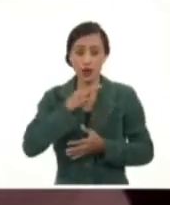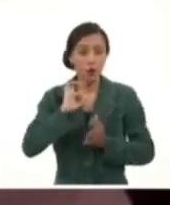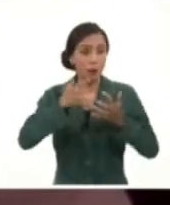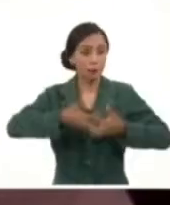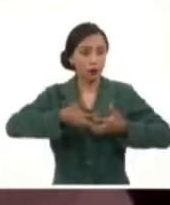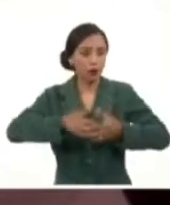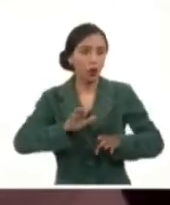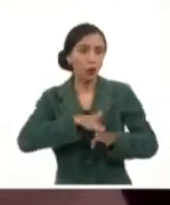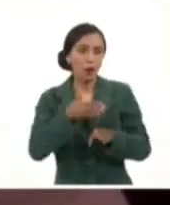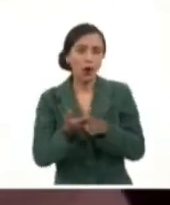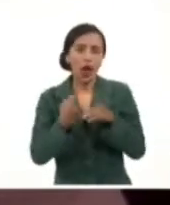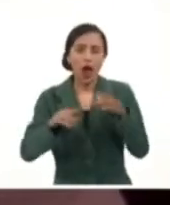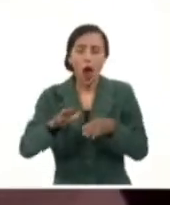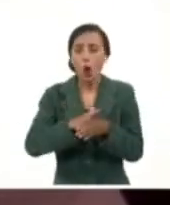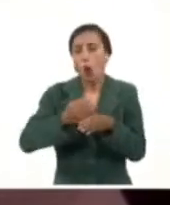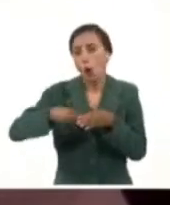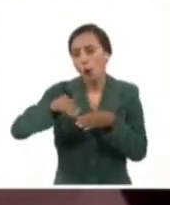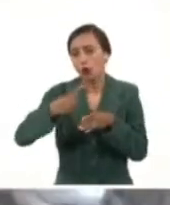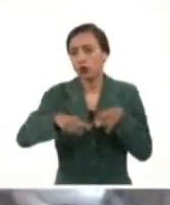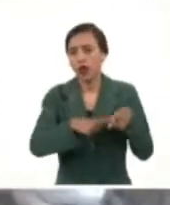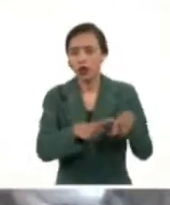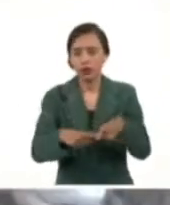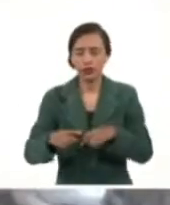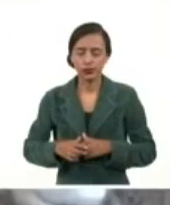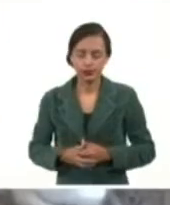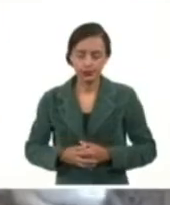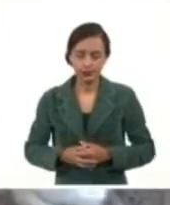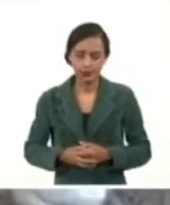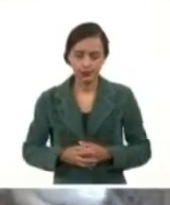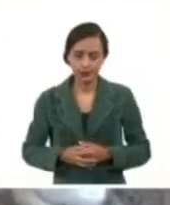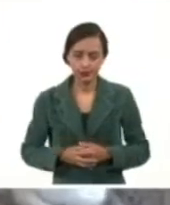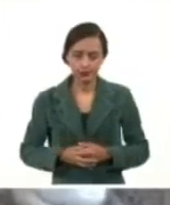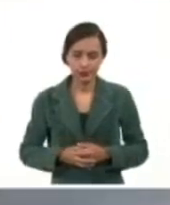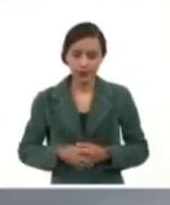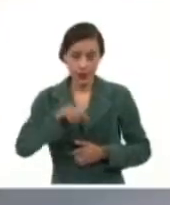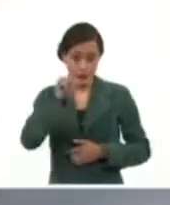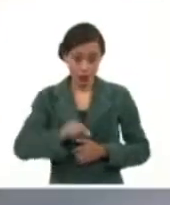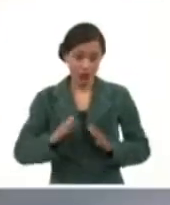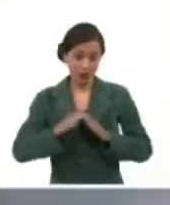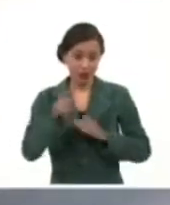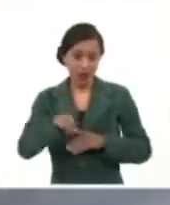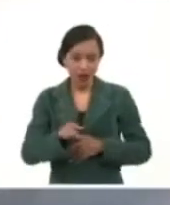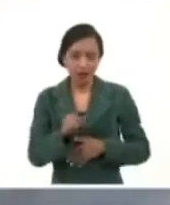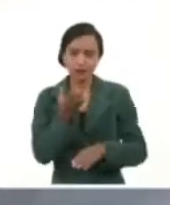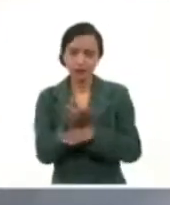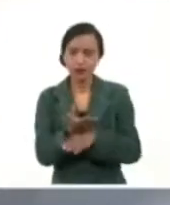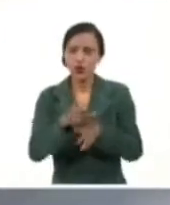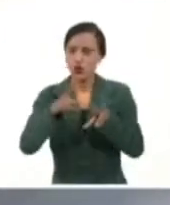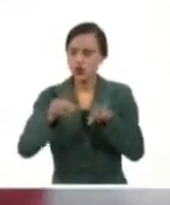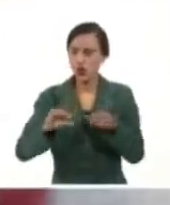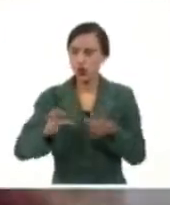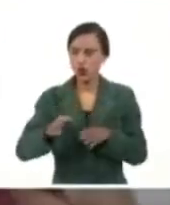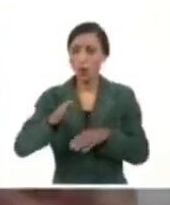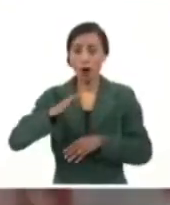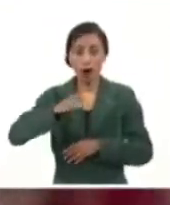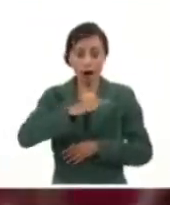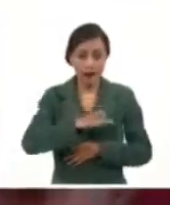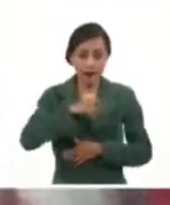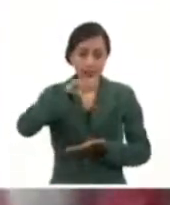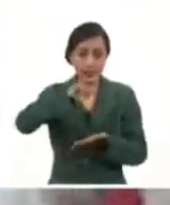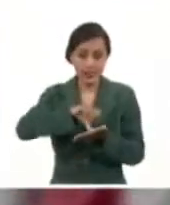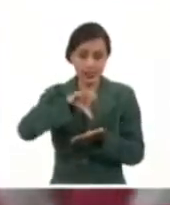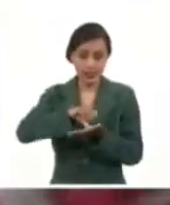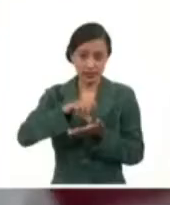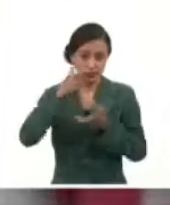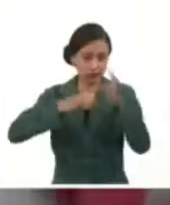y principalmente en los tiempos de pico de cosecha. A pedido de los montañeses fueron creadas nuevas razas de aves en el Instituto de Investigaciones